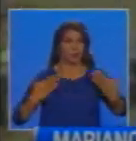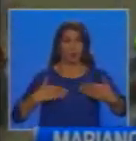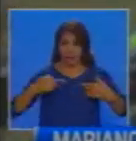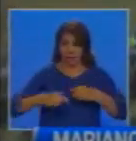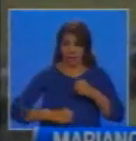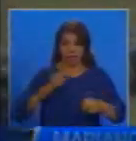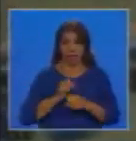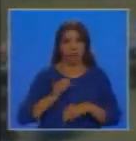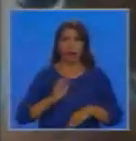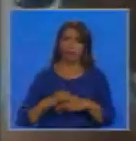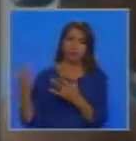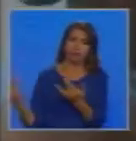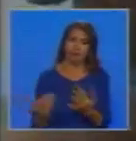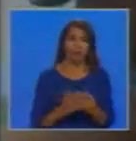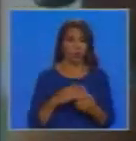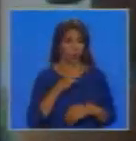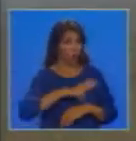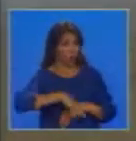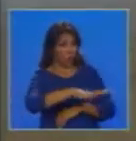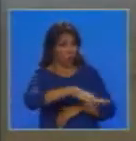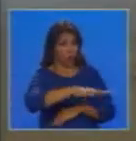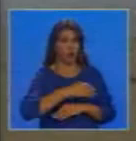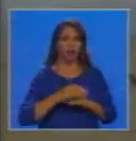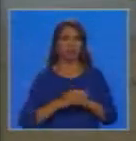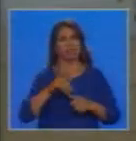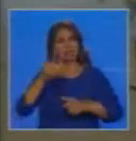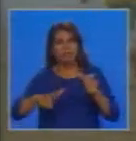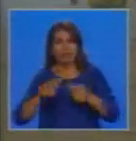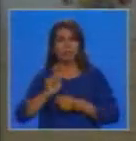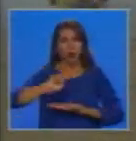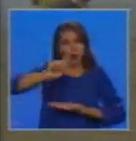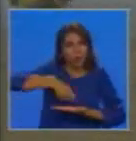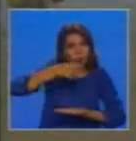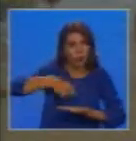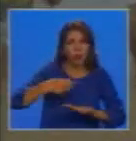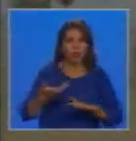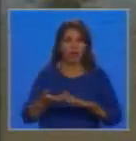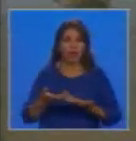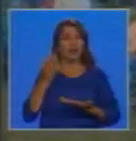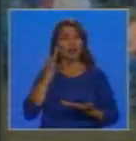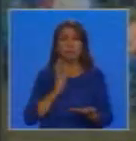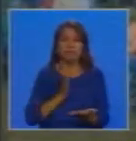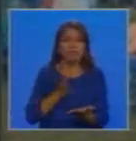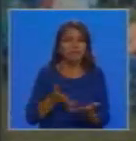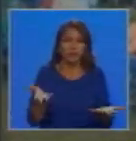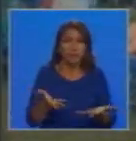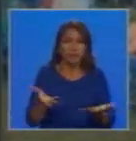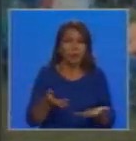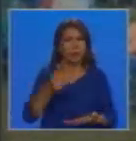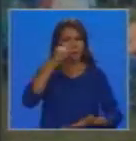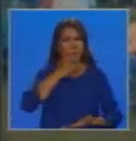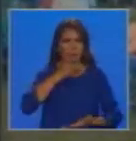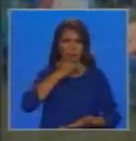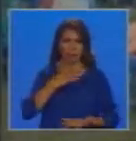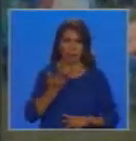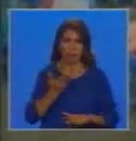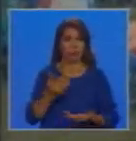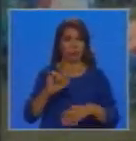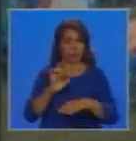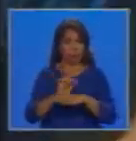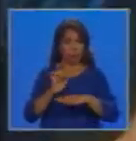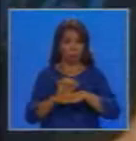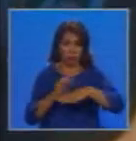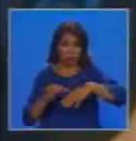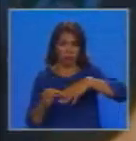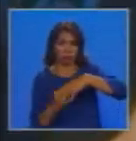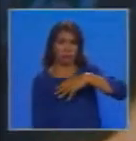año. Observar esta playa, gastronomía y gente es darse cuenta que uno ha llegado a Manta. De diferentes partes del país llegan los turistas